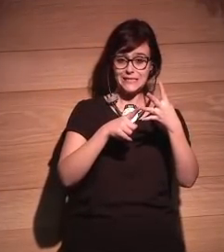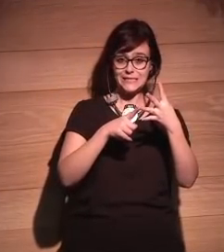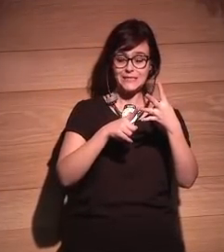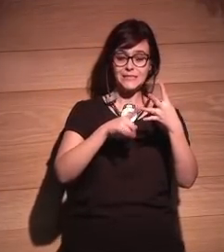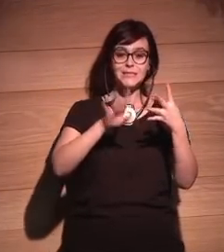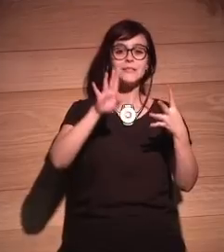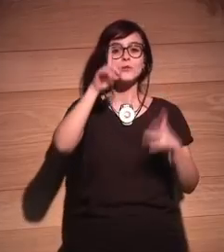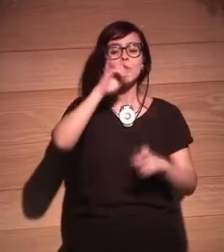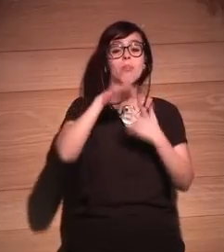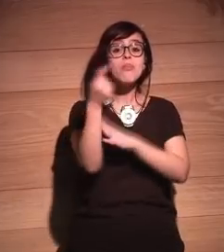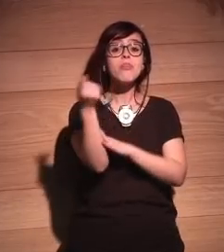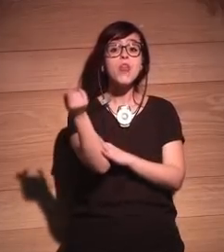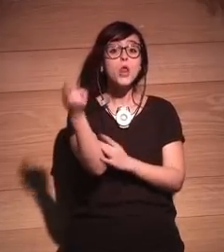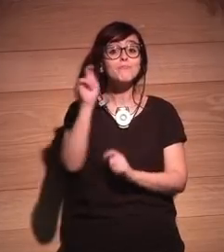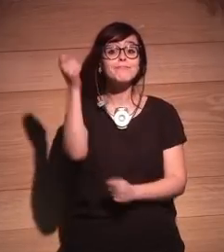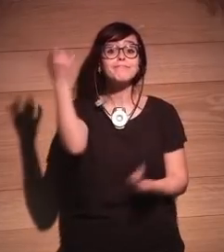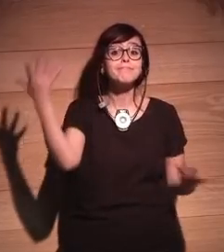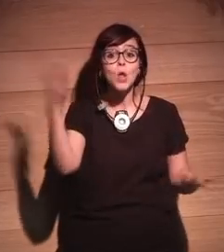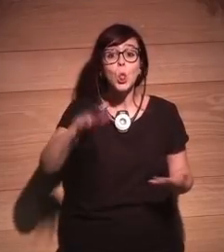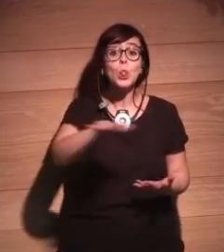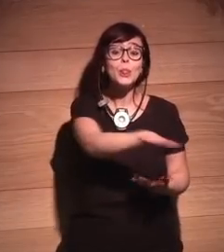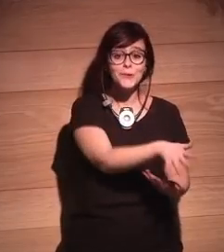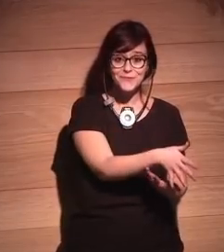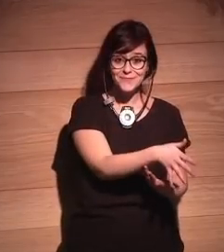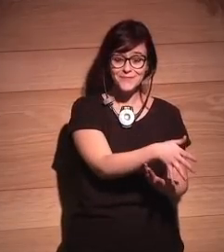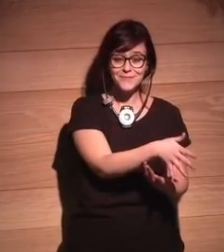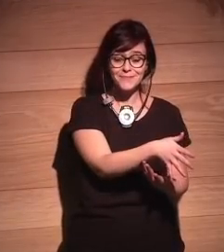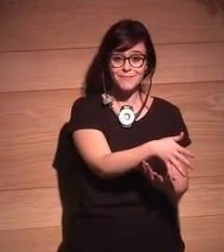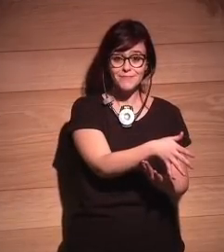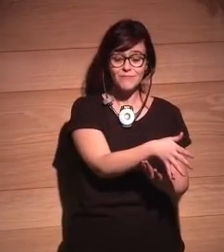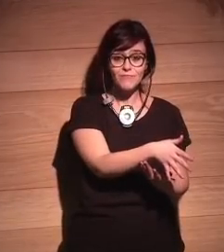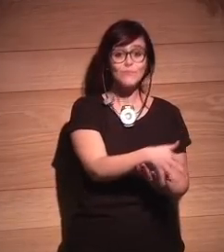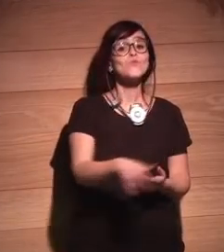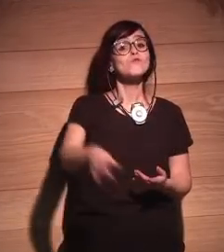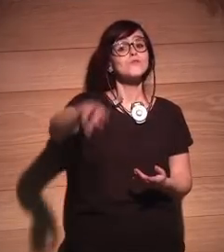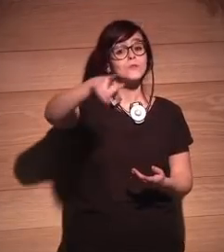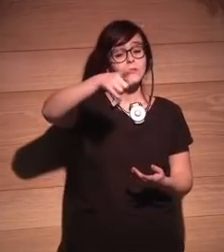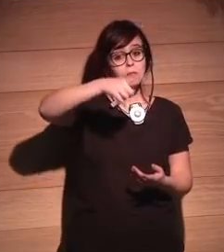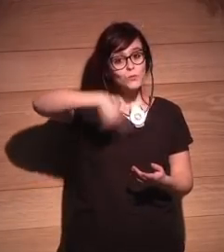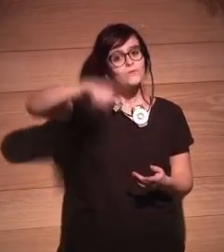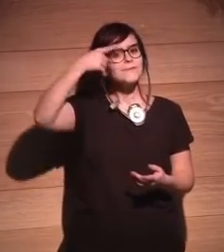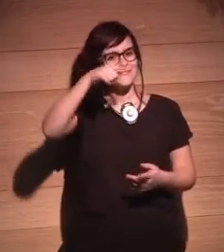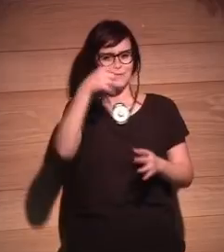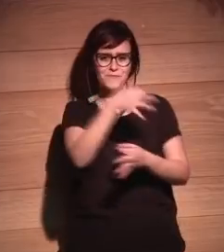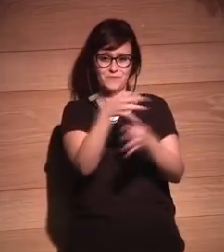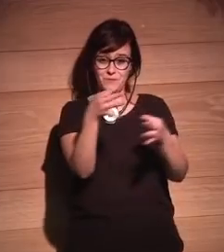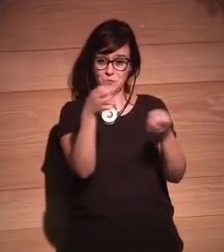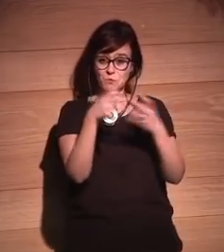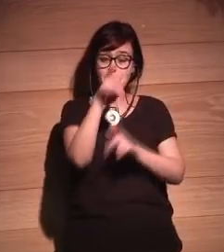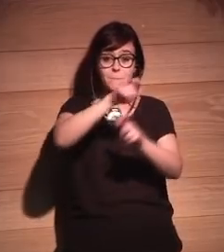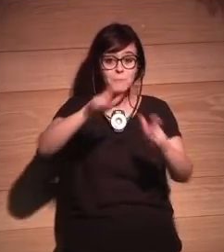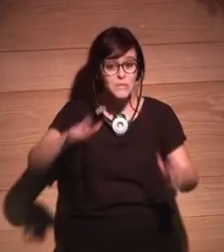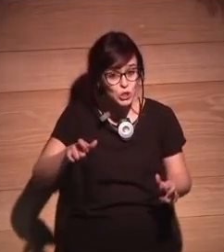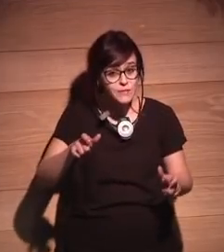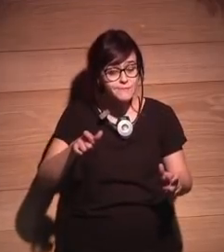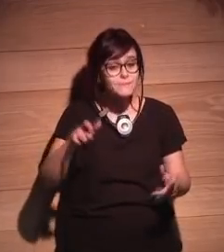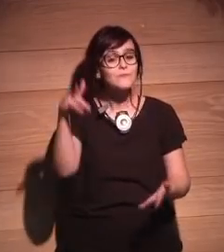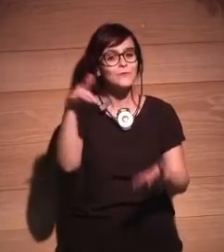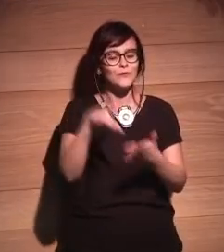sacamos el dinero? ¿Dónde está el dinero? Sabéis muy bien que muchas